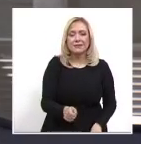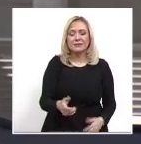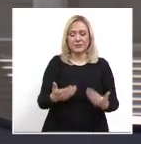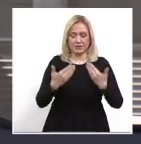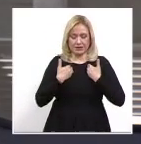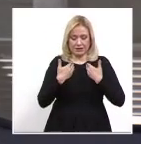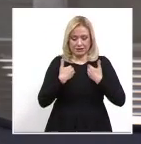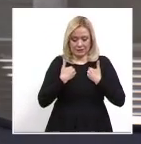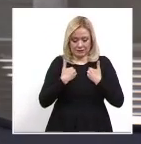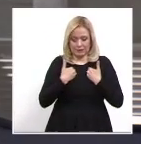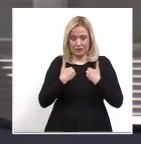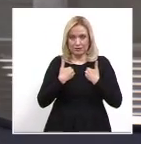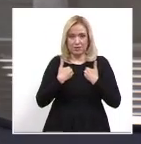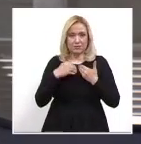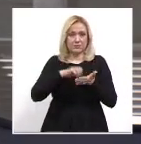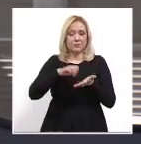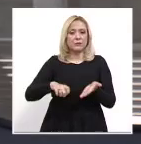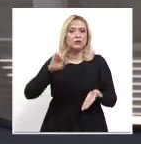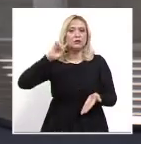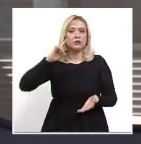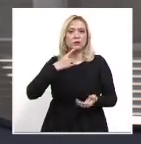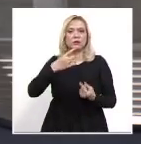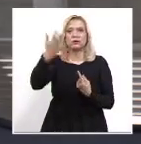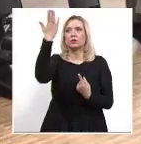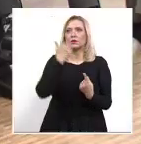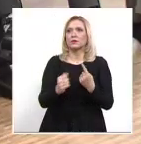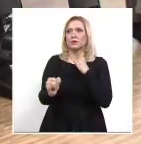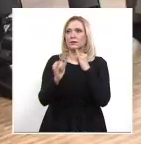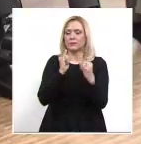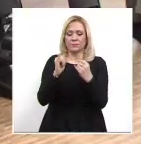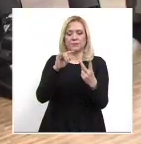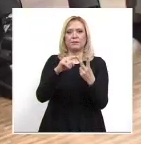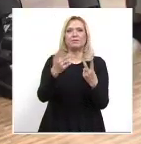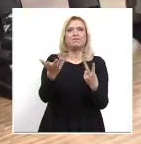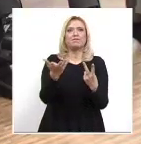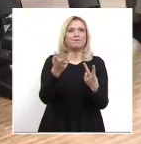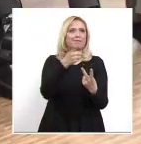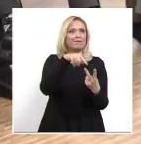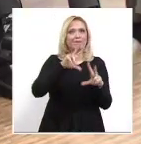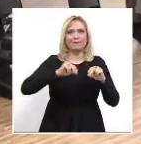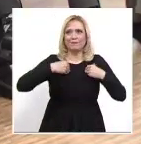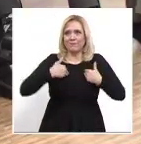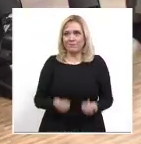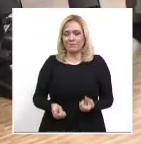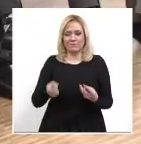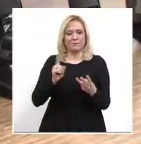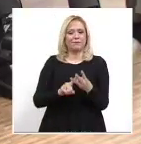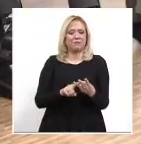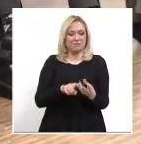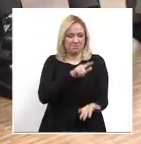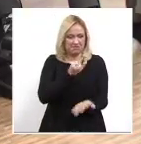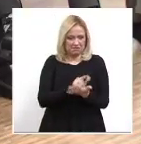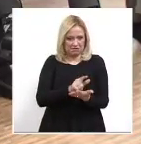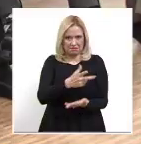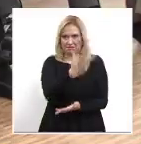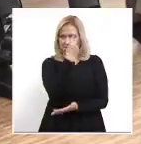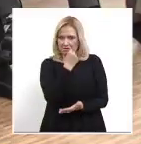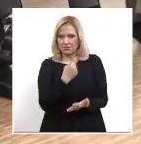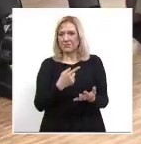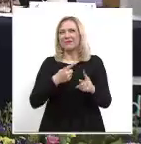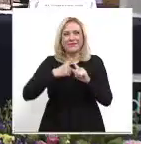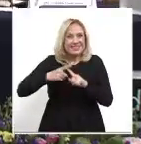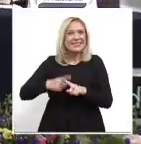desventaja específico. Reiteraron que la perspectiva de interseccionalidad se añade a las perspectivas de género, de infancia,